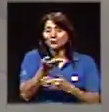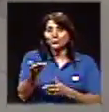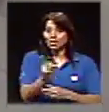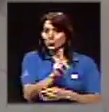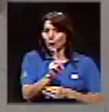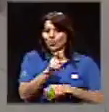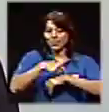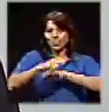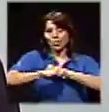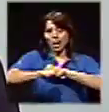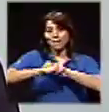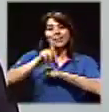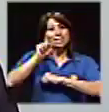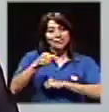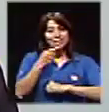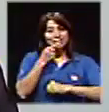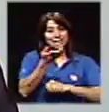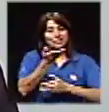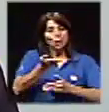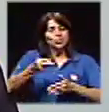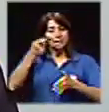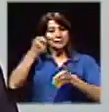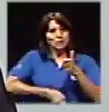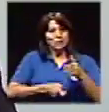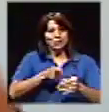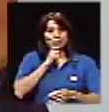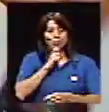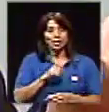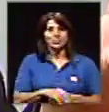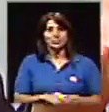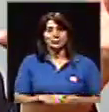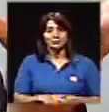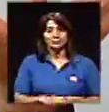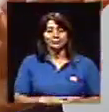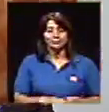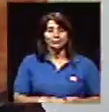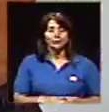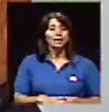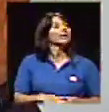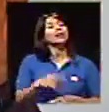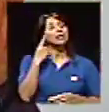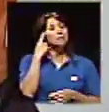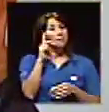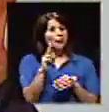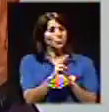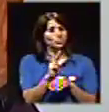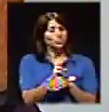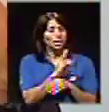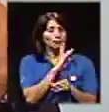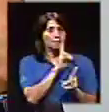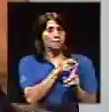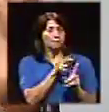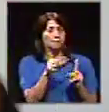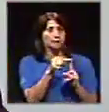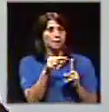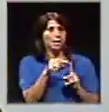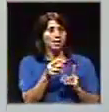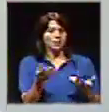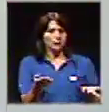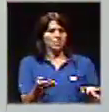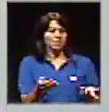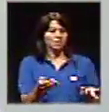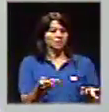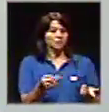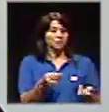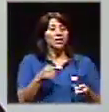cosas duras. Y para usar la introducción que usted hizo, que al final lo que